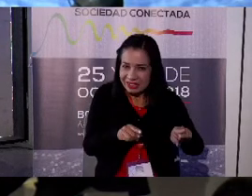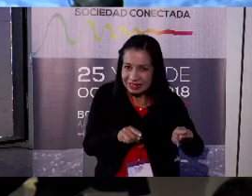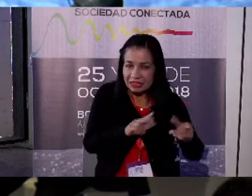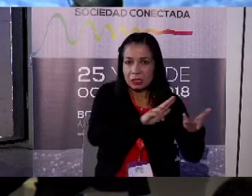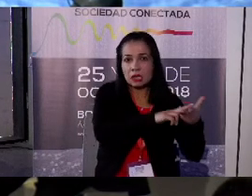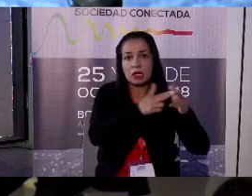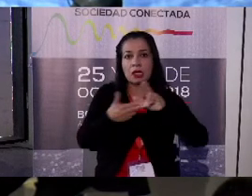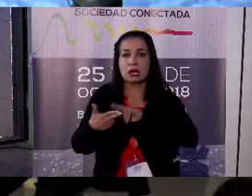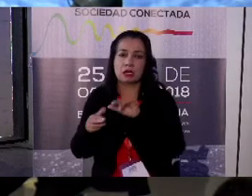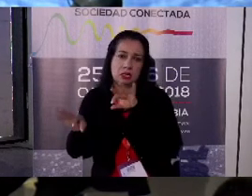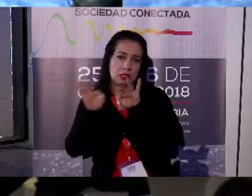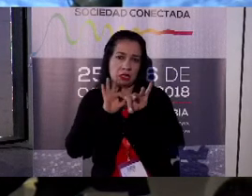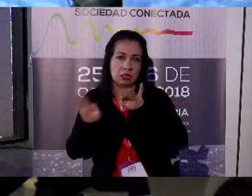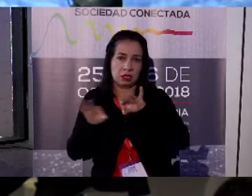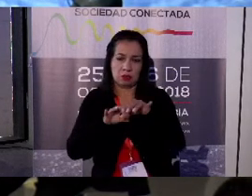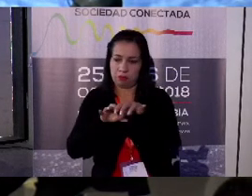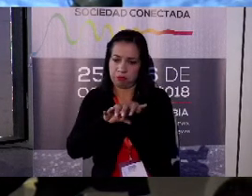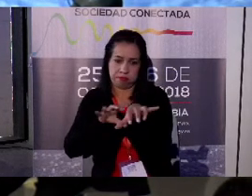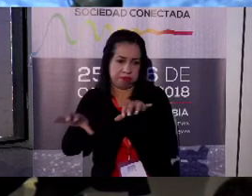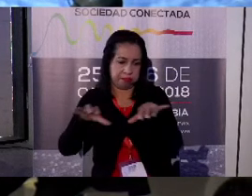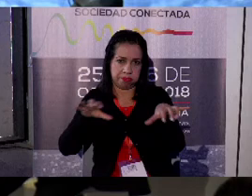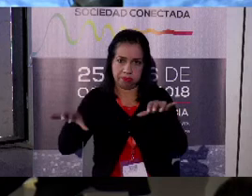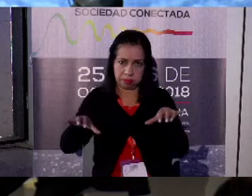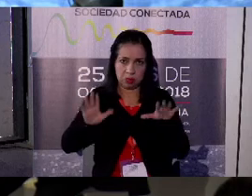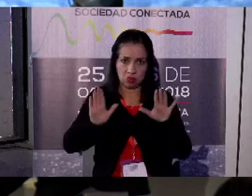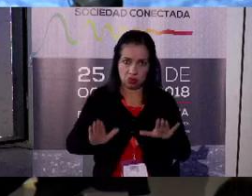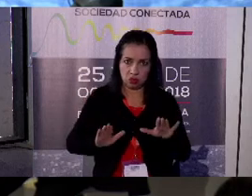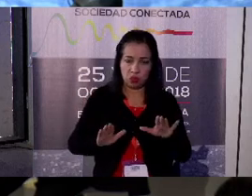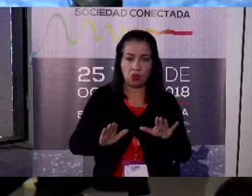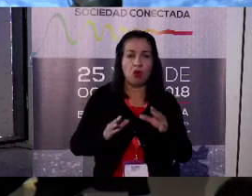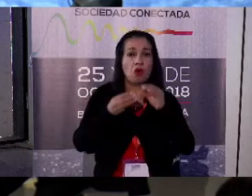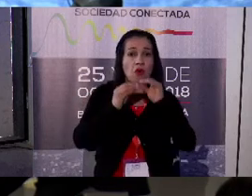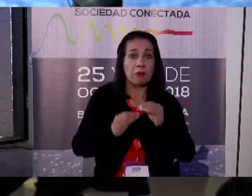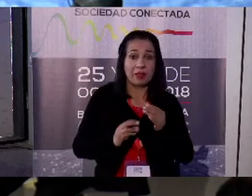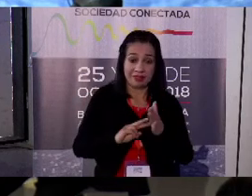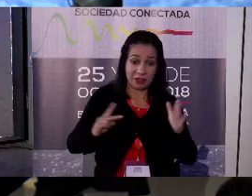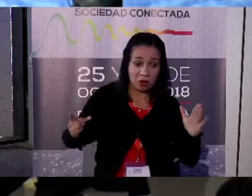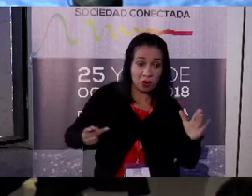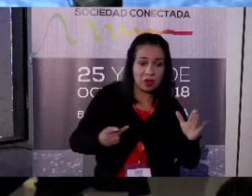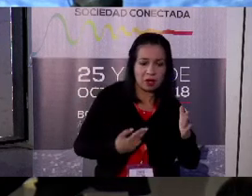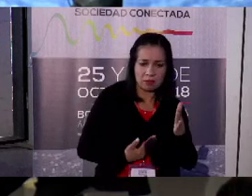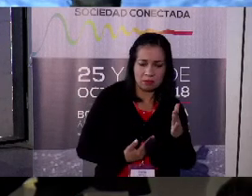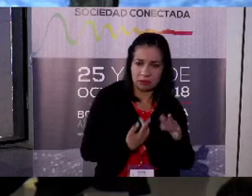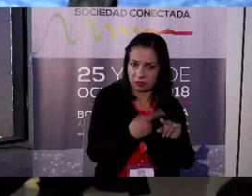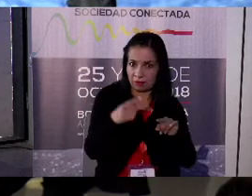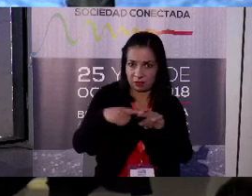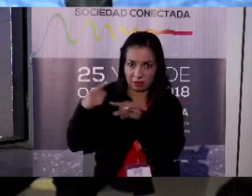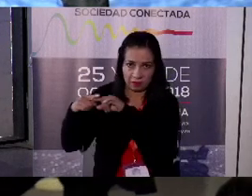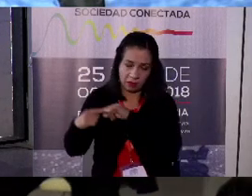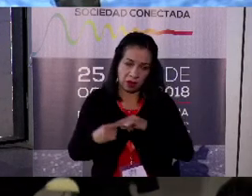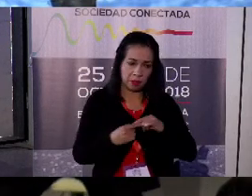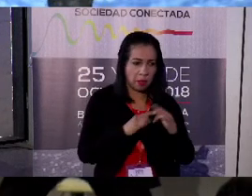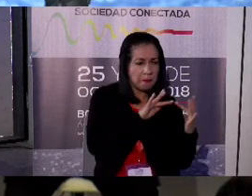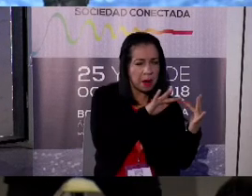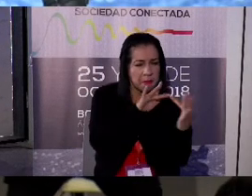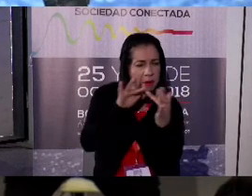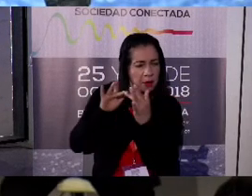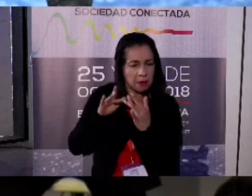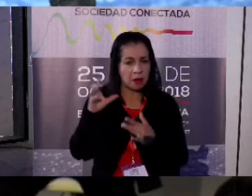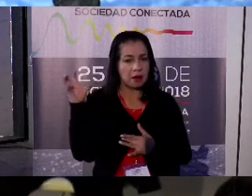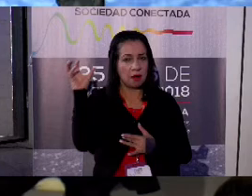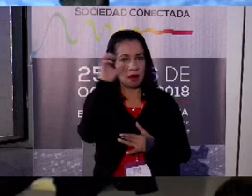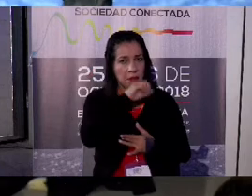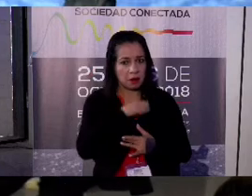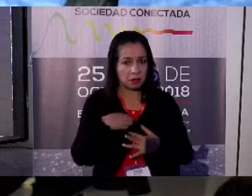clasificación de costos con los diferentes tipos de tecnologías y en función de eso definir Qué es lo más este